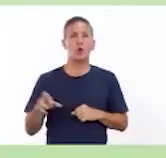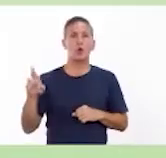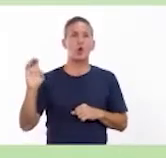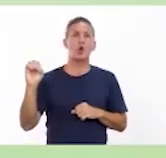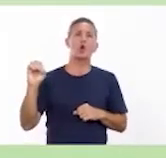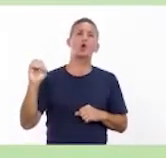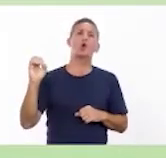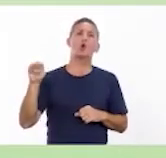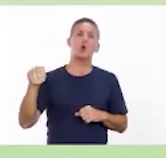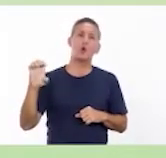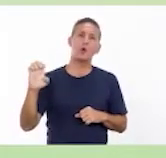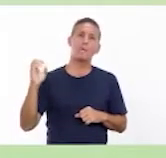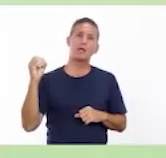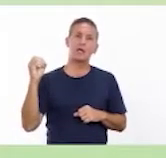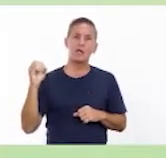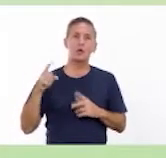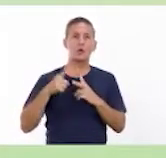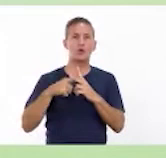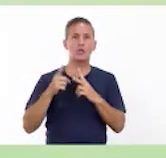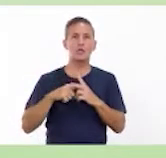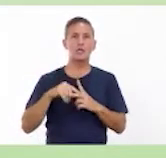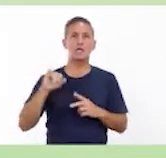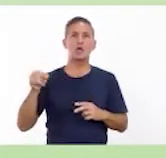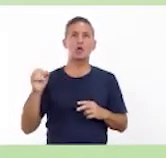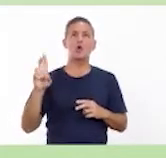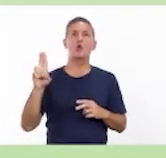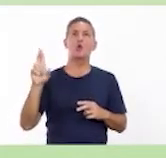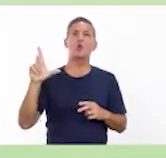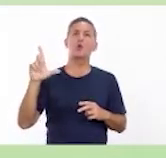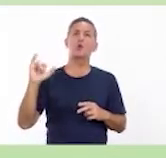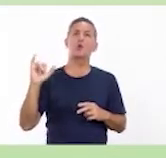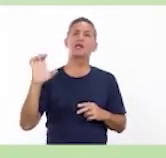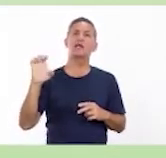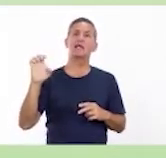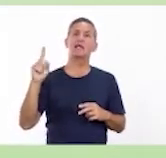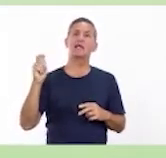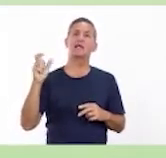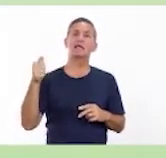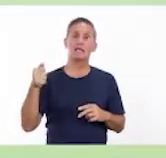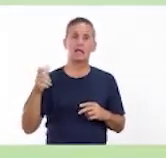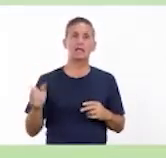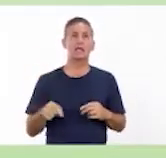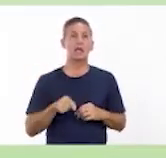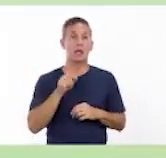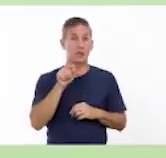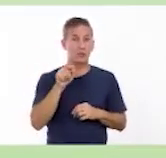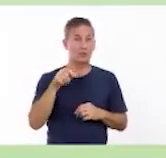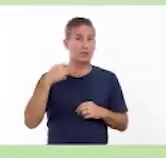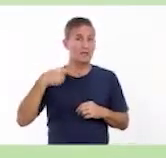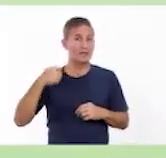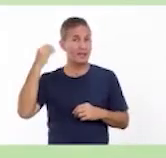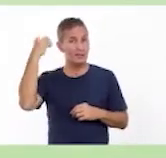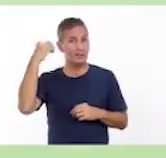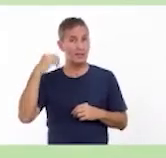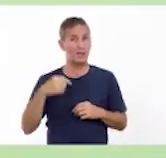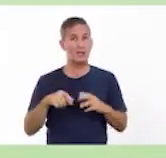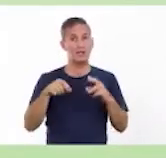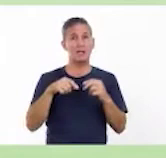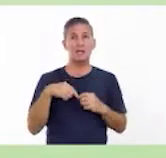Shakespeare, Romeo y Julieta. ¿Cuáles son los objetivos que deben tener